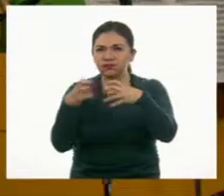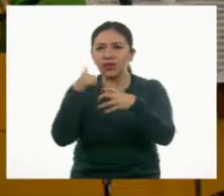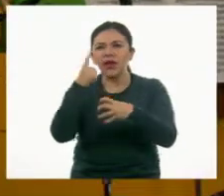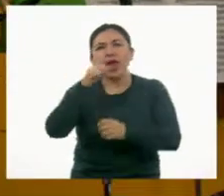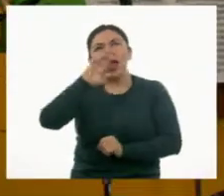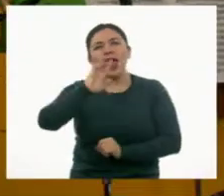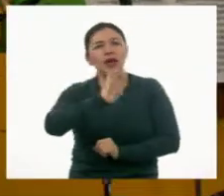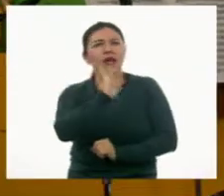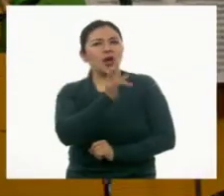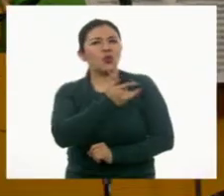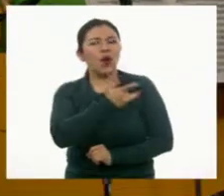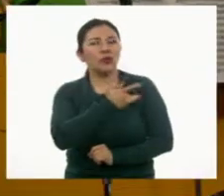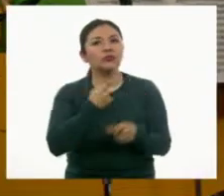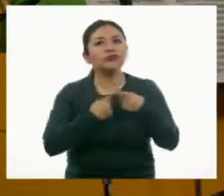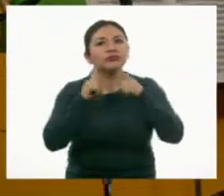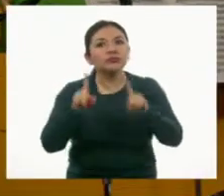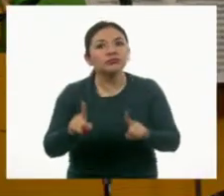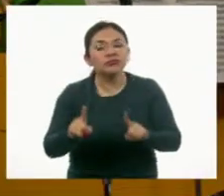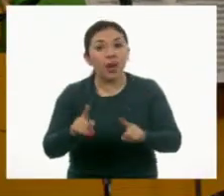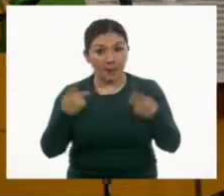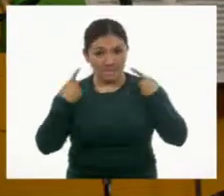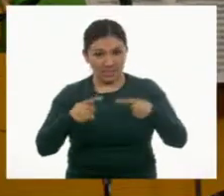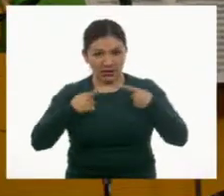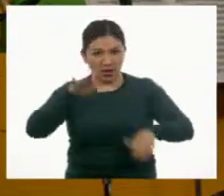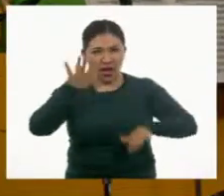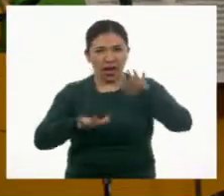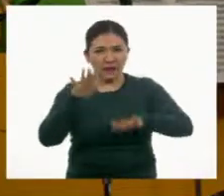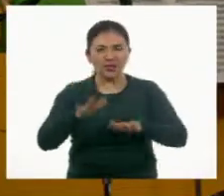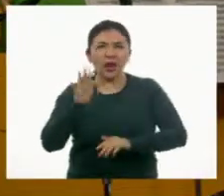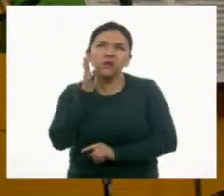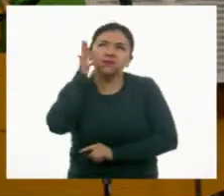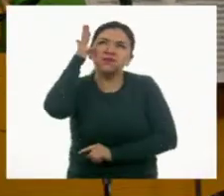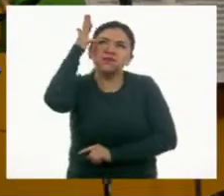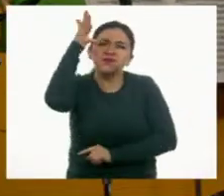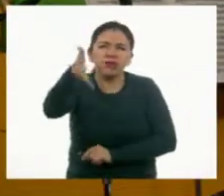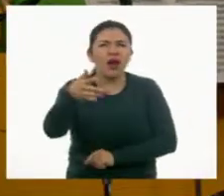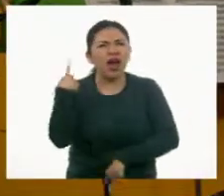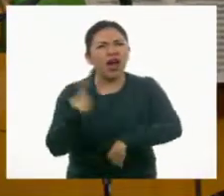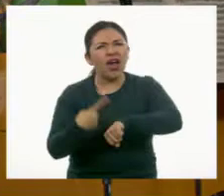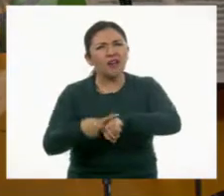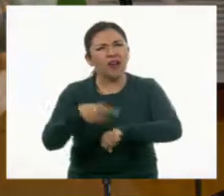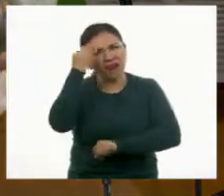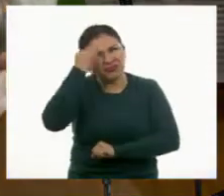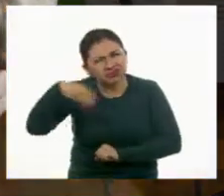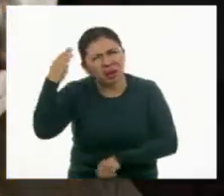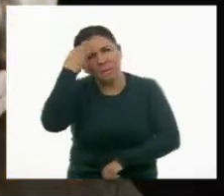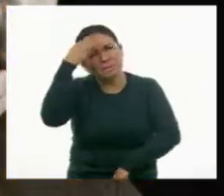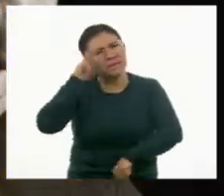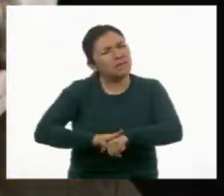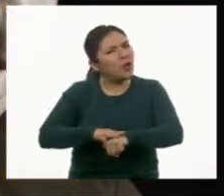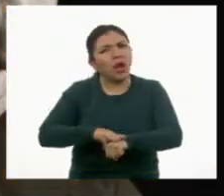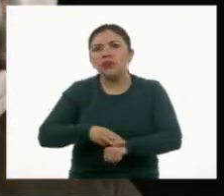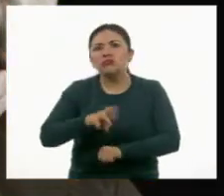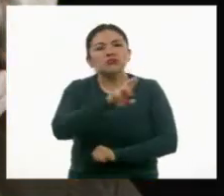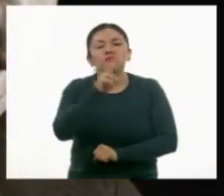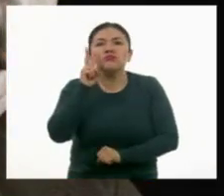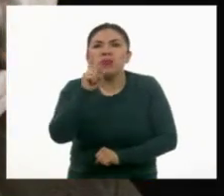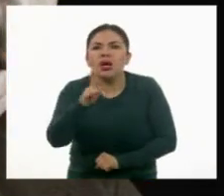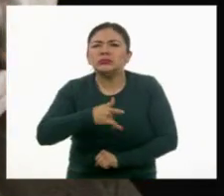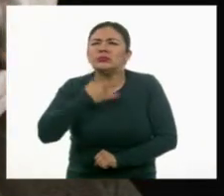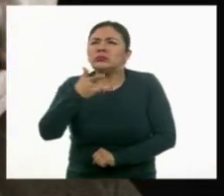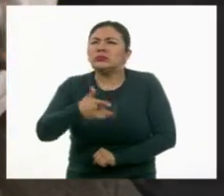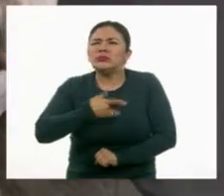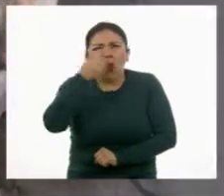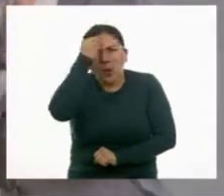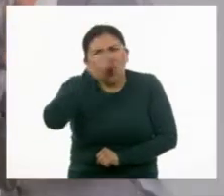tus recuerdos? Por eso las personas que sufren la enfermedad de Alzheimer, las cuales pierden la memoria y no pueden reconocer